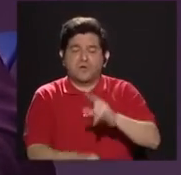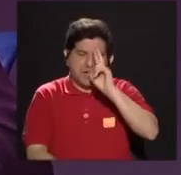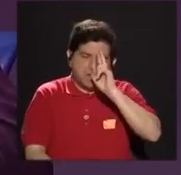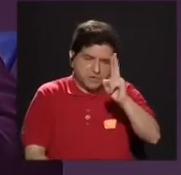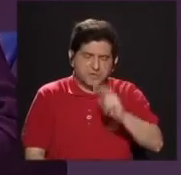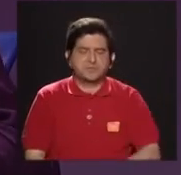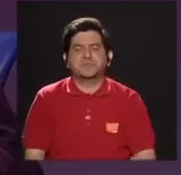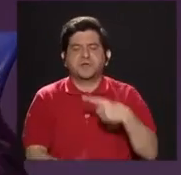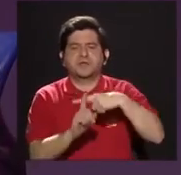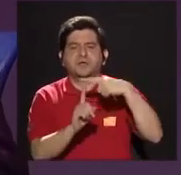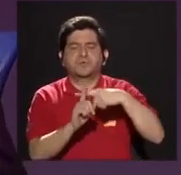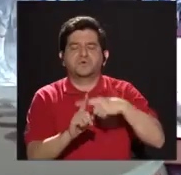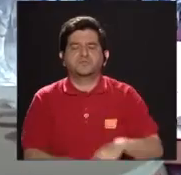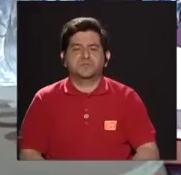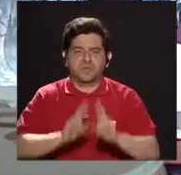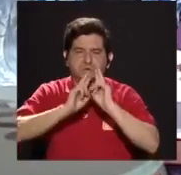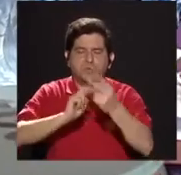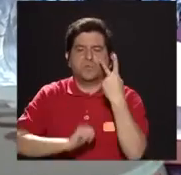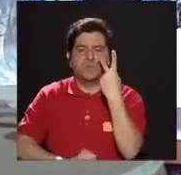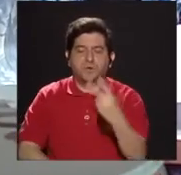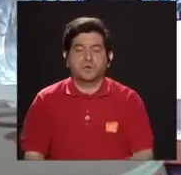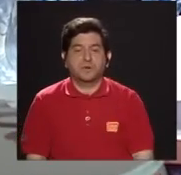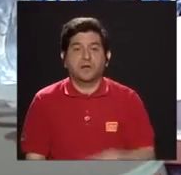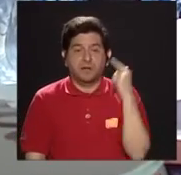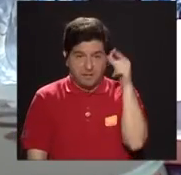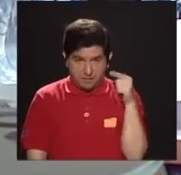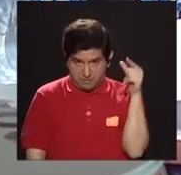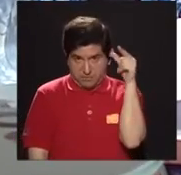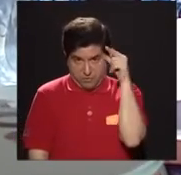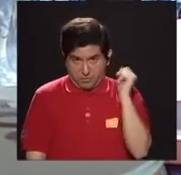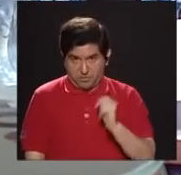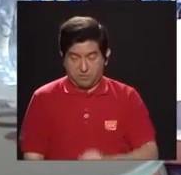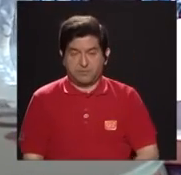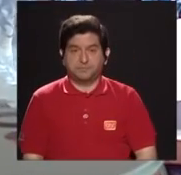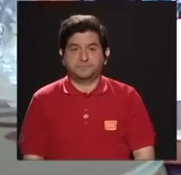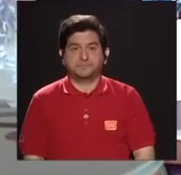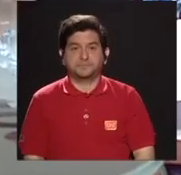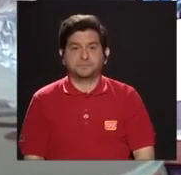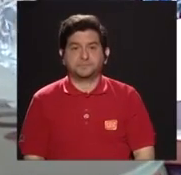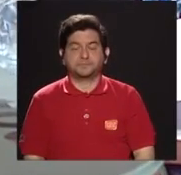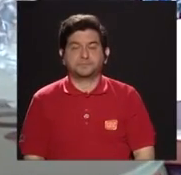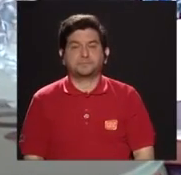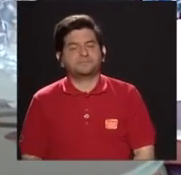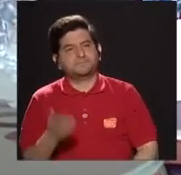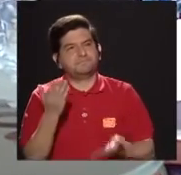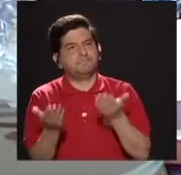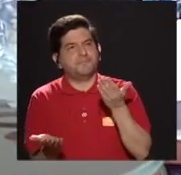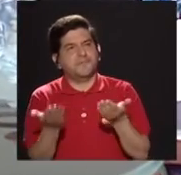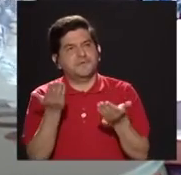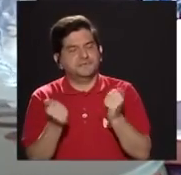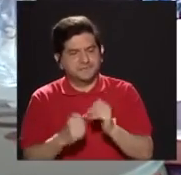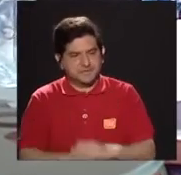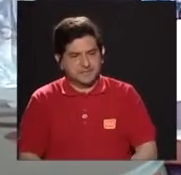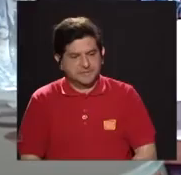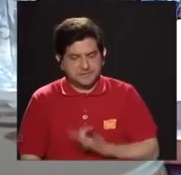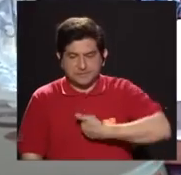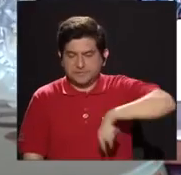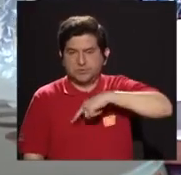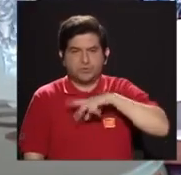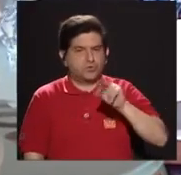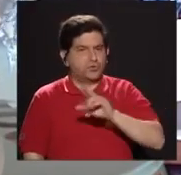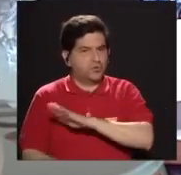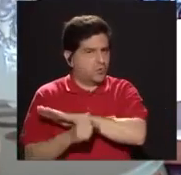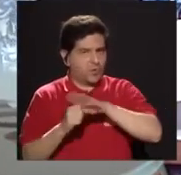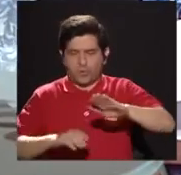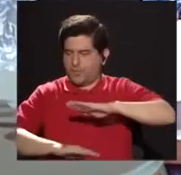y ser optimistas con los resultados. Por supuesto que aquí, digamos que no estamos